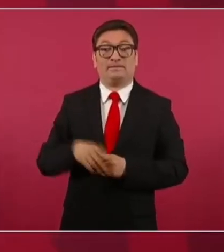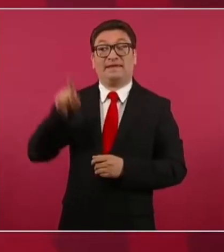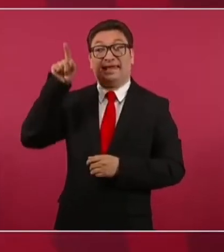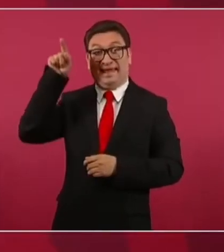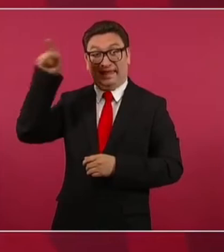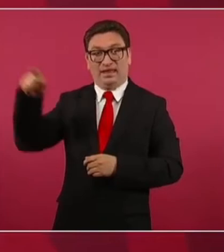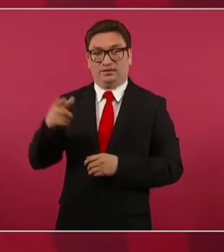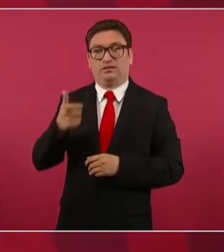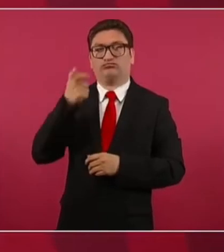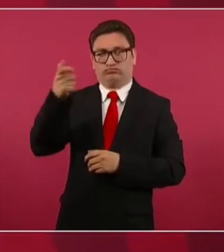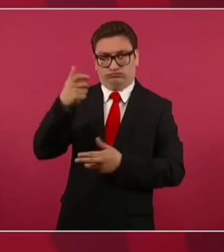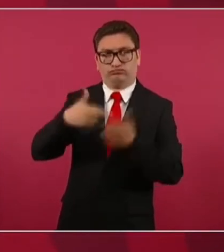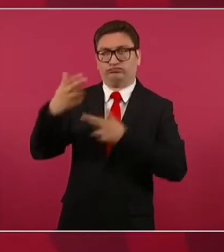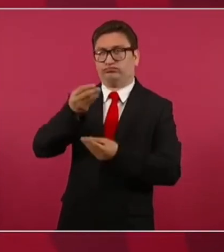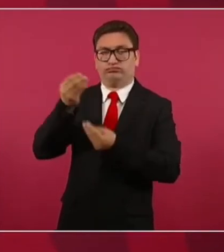devolvió dinero